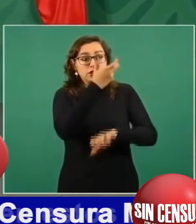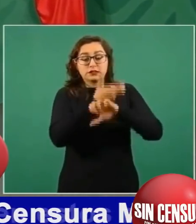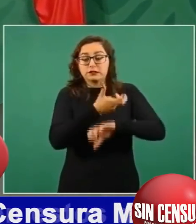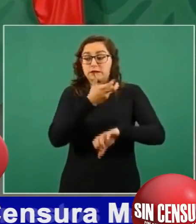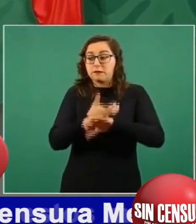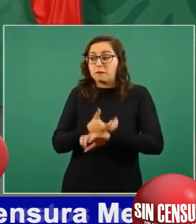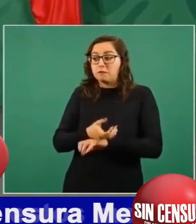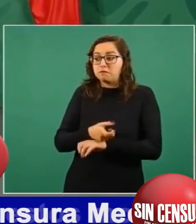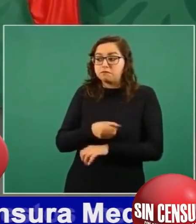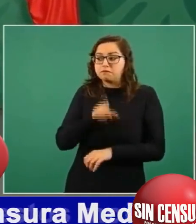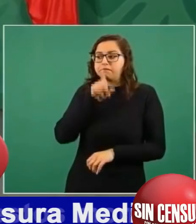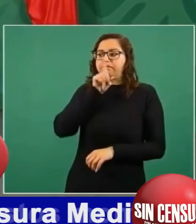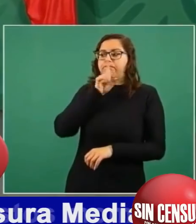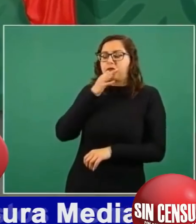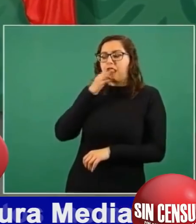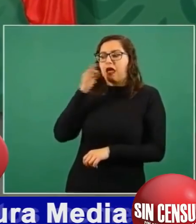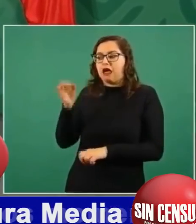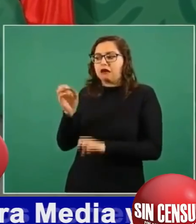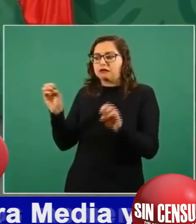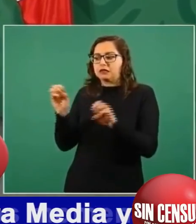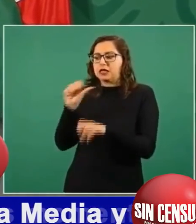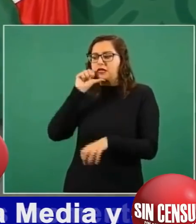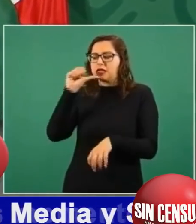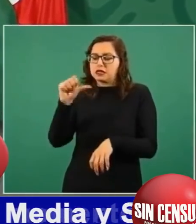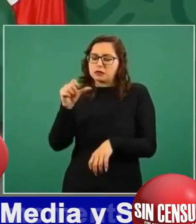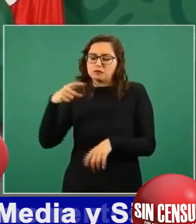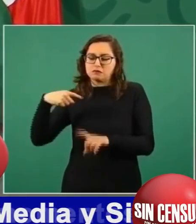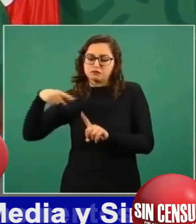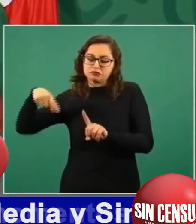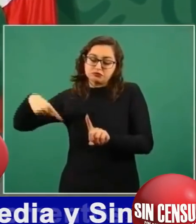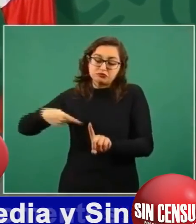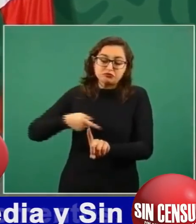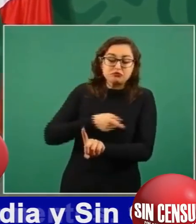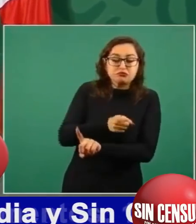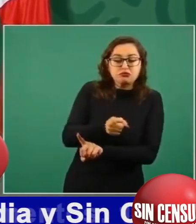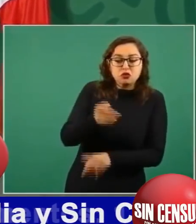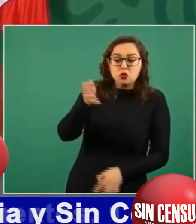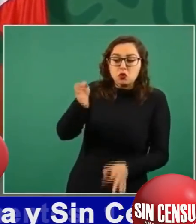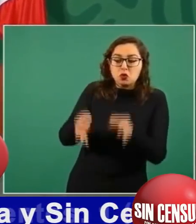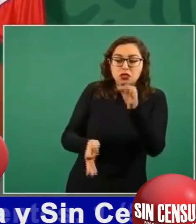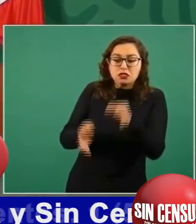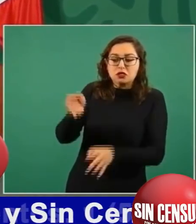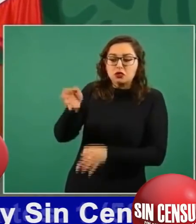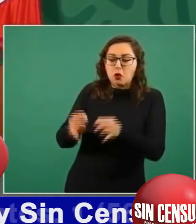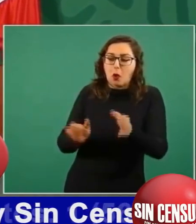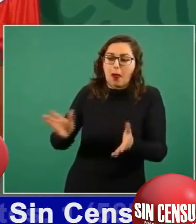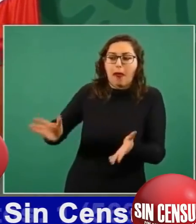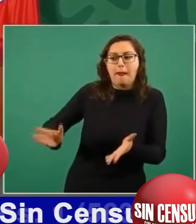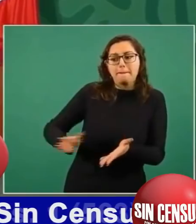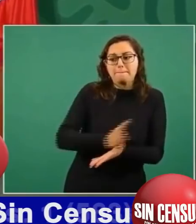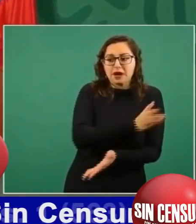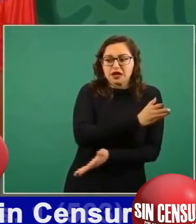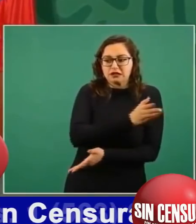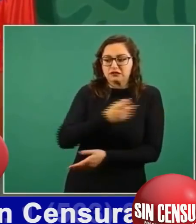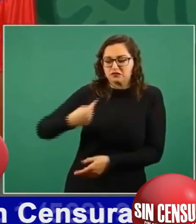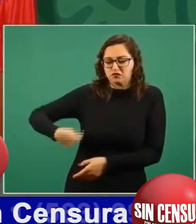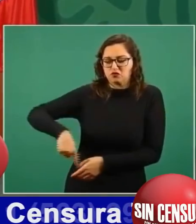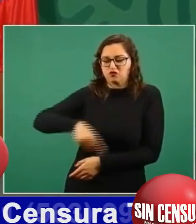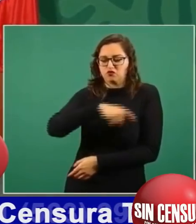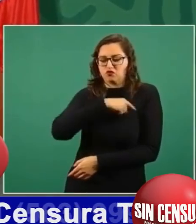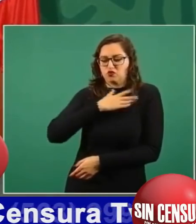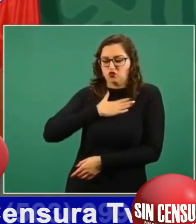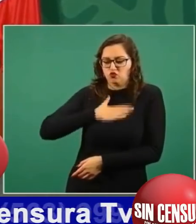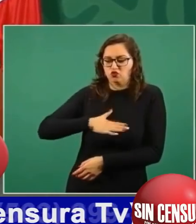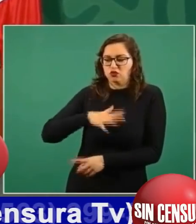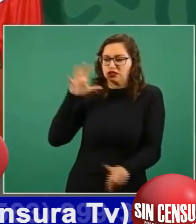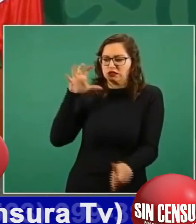justicieros, eran los de afuera. Nosotros no aceptamos eso, porque nosotros llegamos al gobierno para